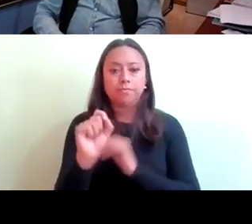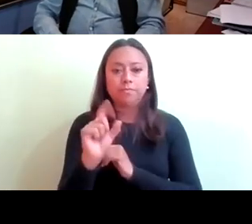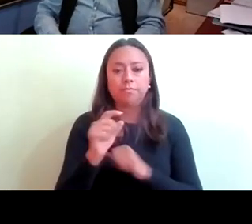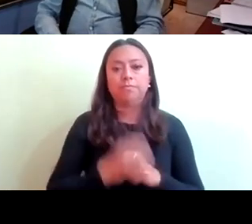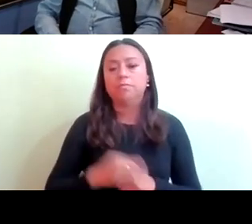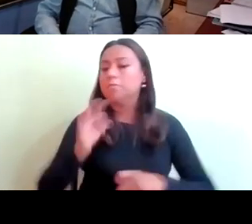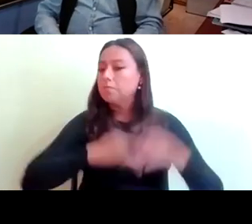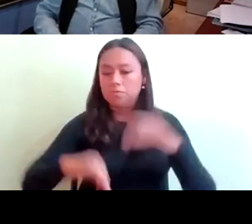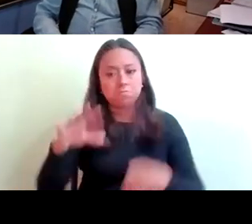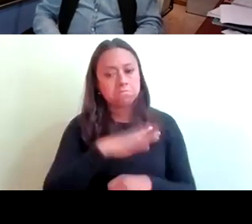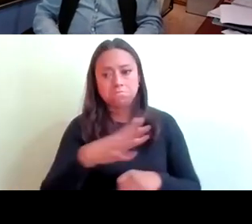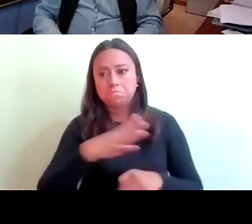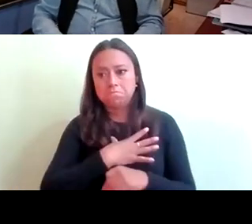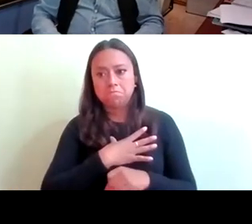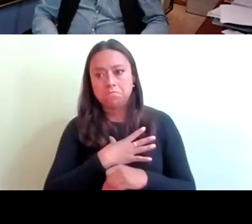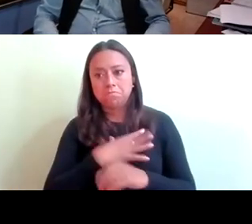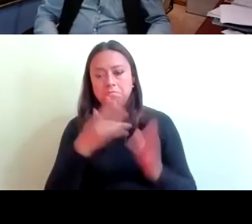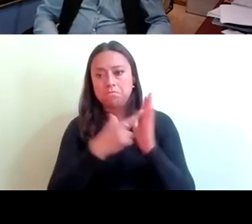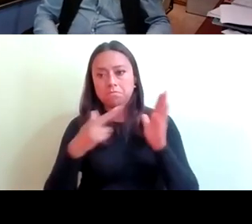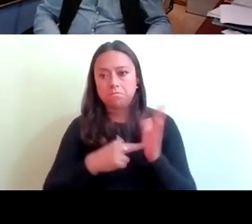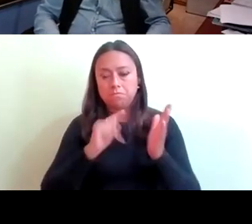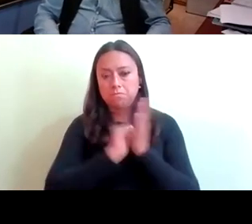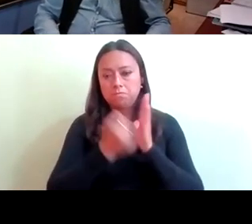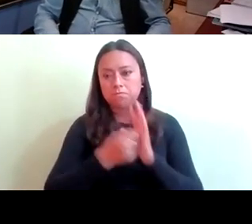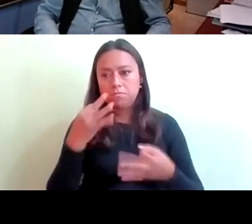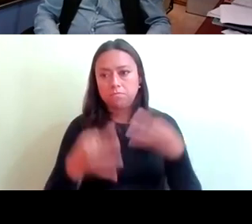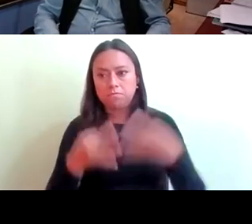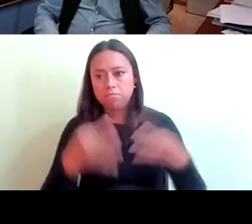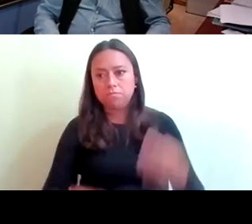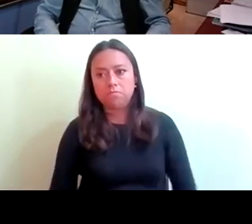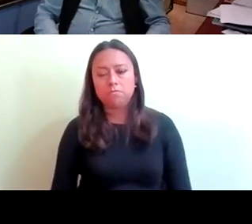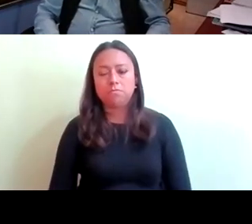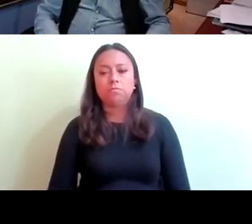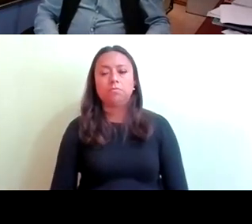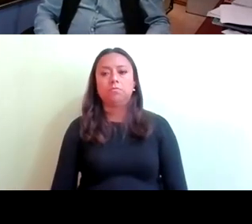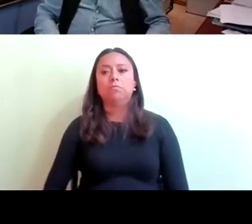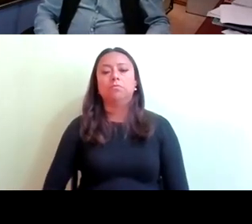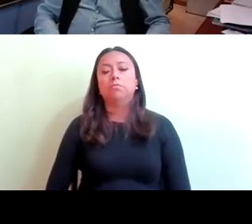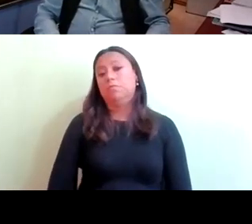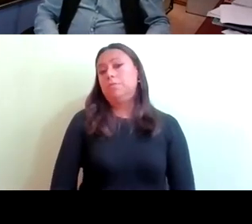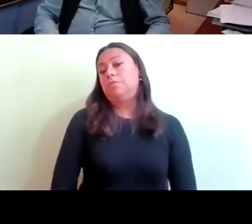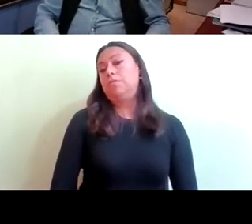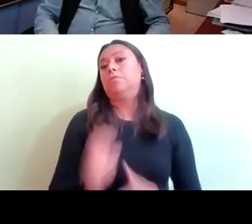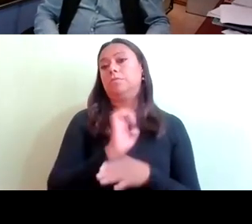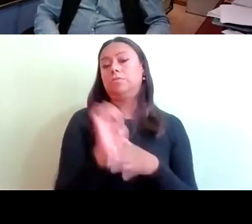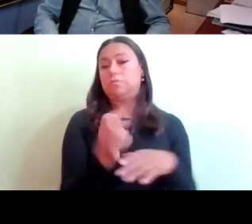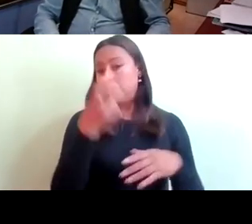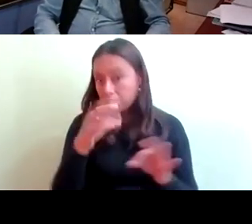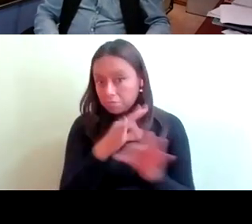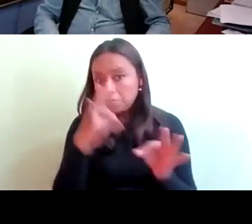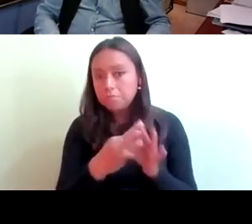no, el instituto no habría permitido que fuesen sometidos a votación de los ciudadanos el 15 de marzo. Así que esa no puede ser una de las